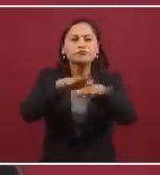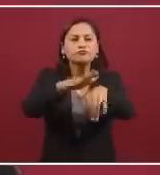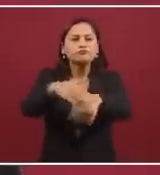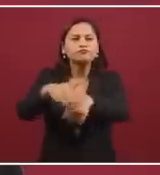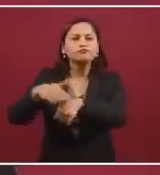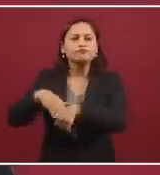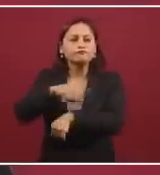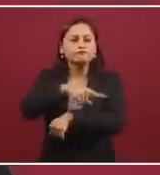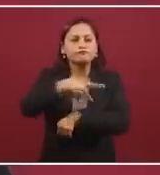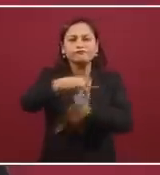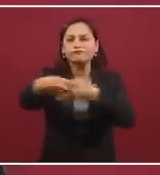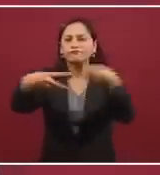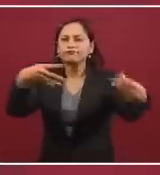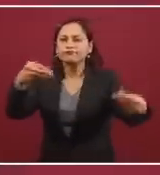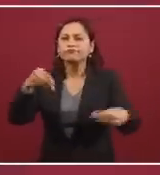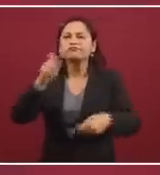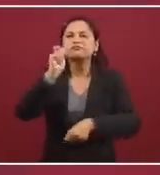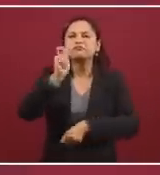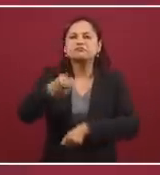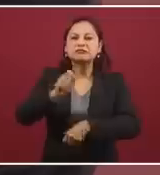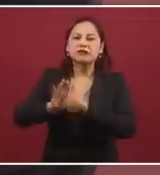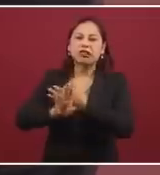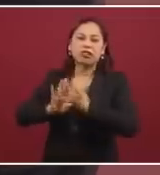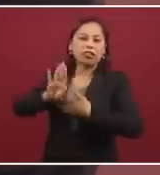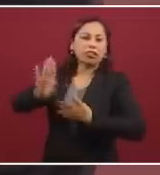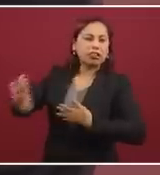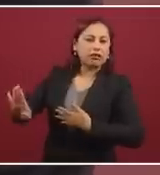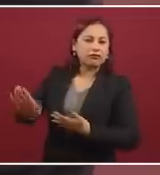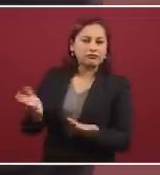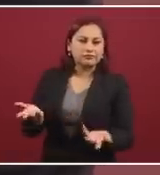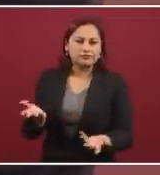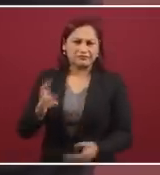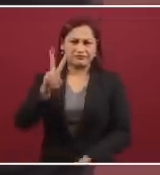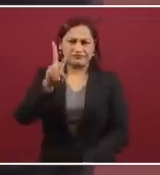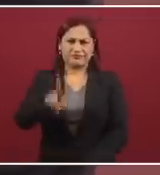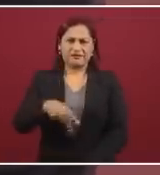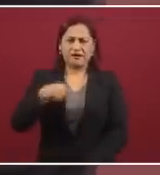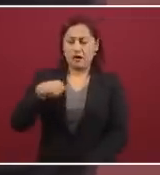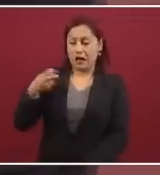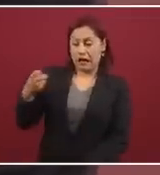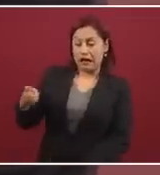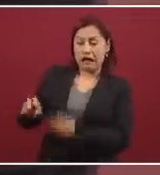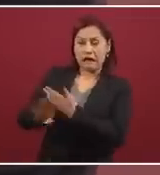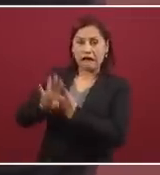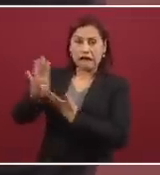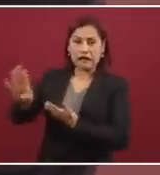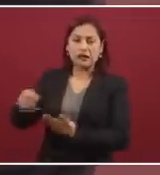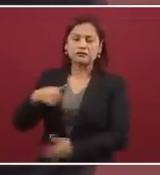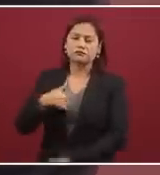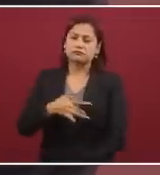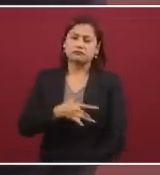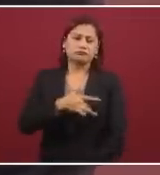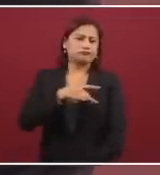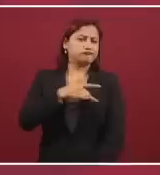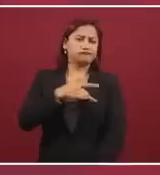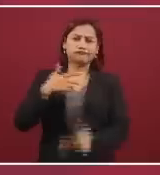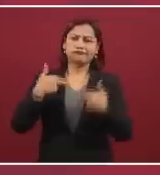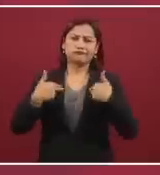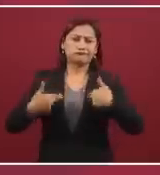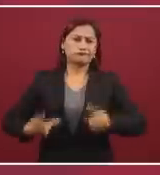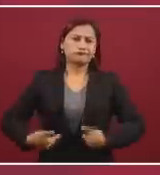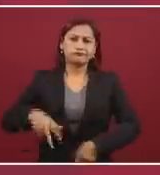considero inhumana si es inadecuada